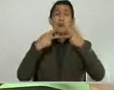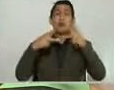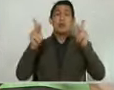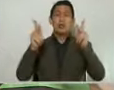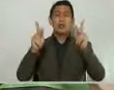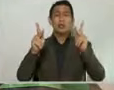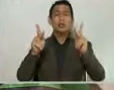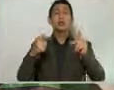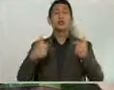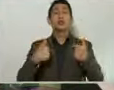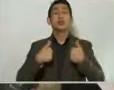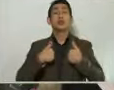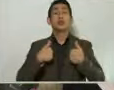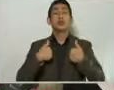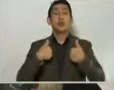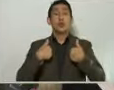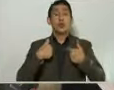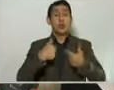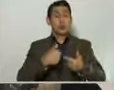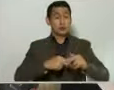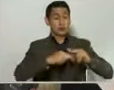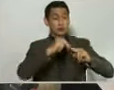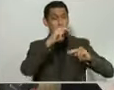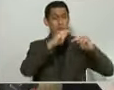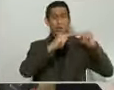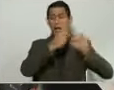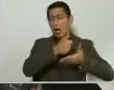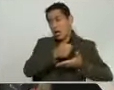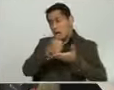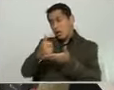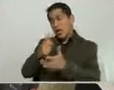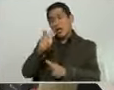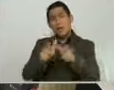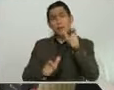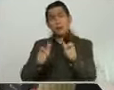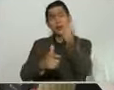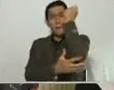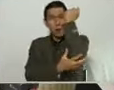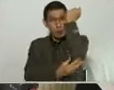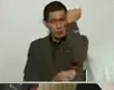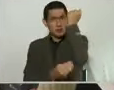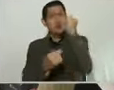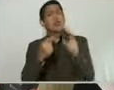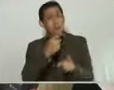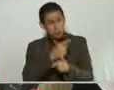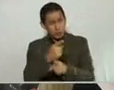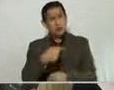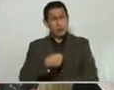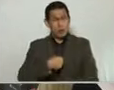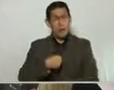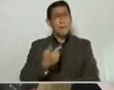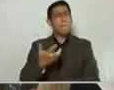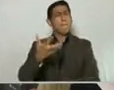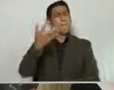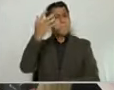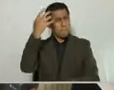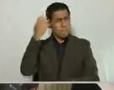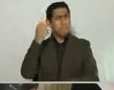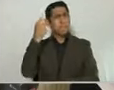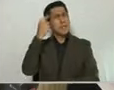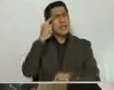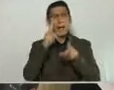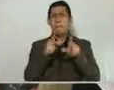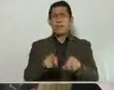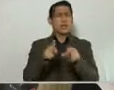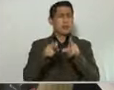con una mano y levantaba el caído con la otra. Y en efecto, eso es lo que hemos hecho durante todo este tiempo. Hemos hecho la más grande inversión en obra